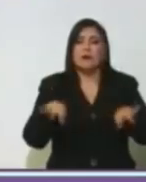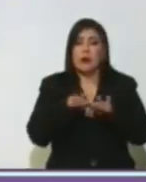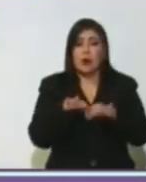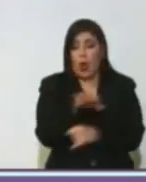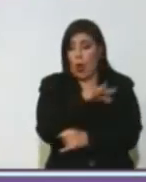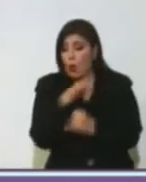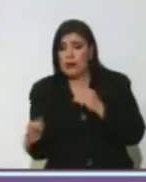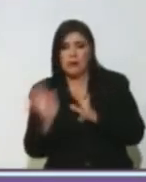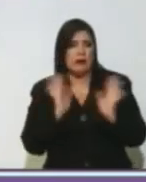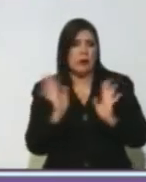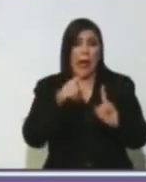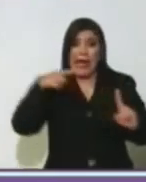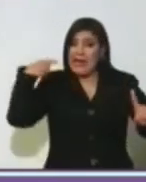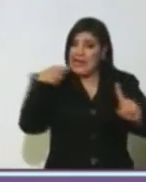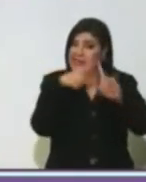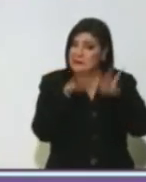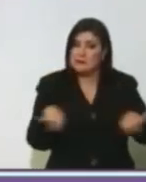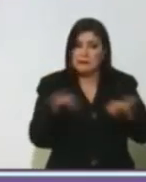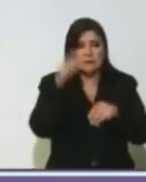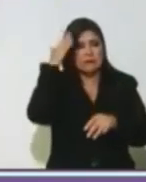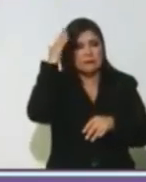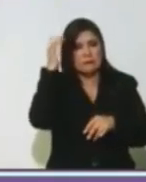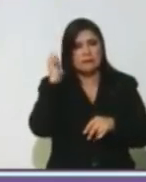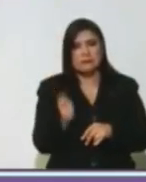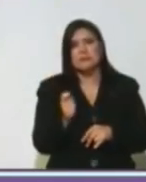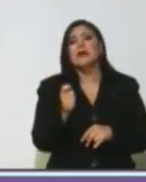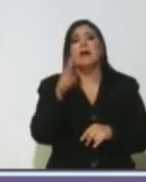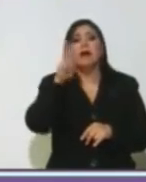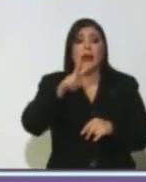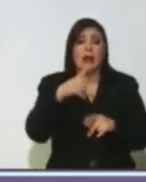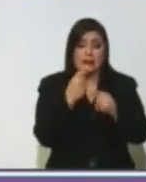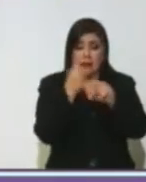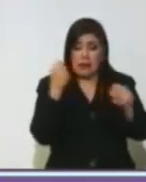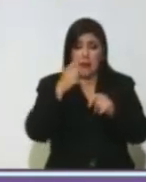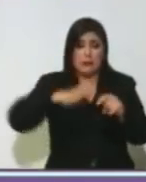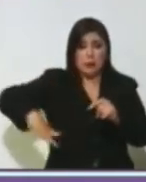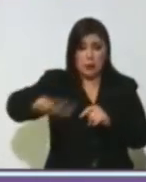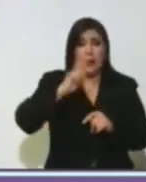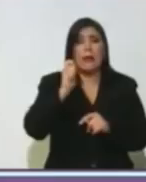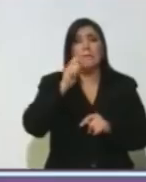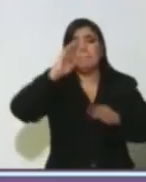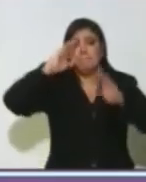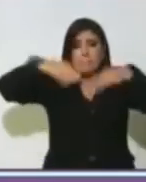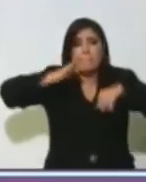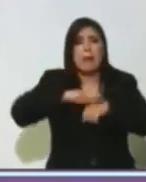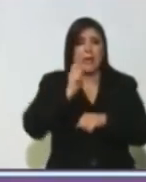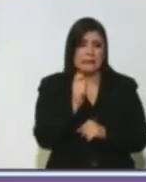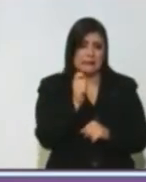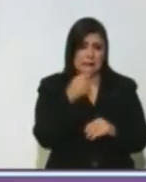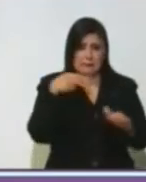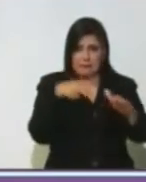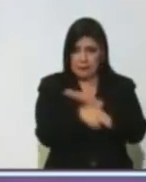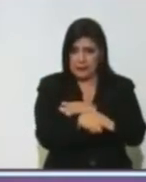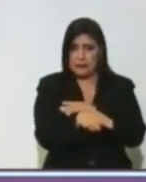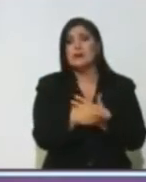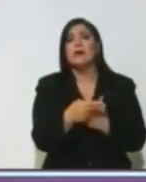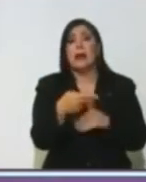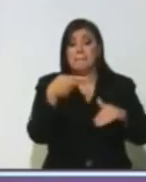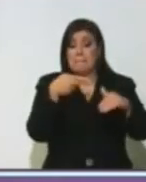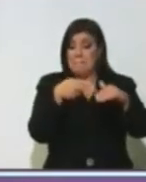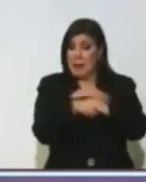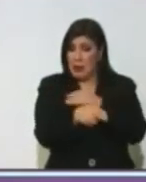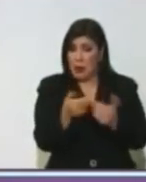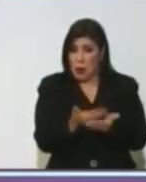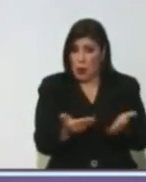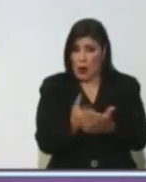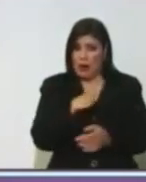última la verdad es que el transporte público y en específico el metro el metro que hoy tenemos